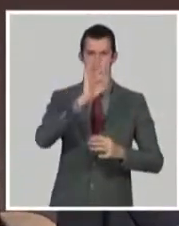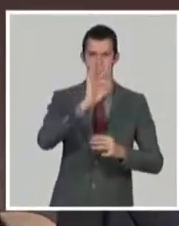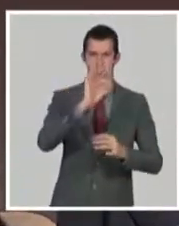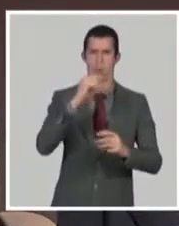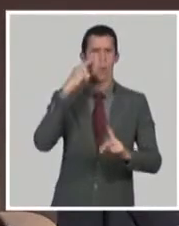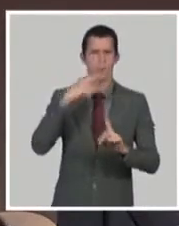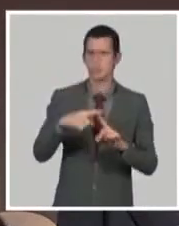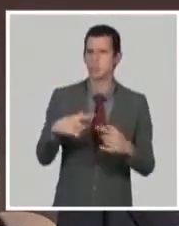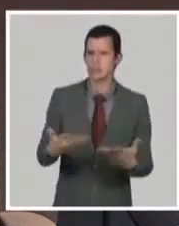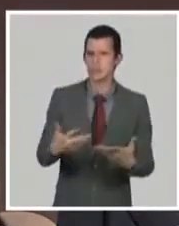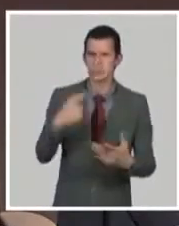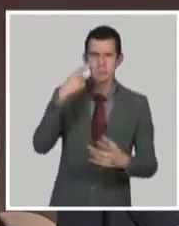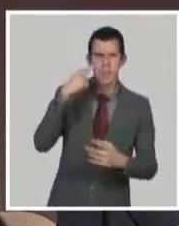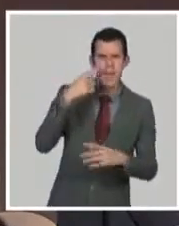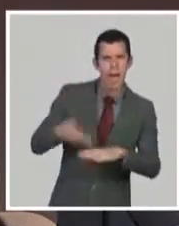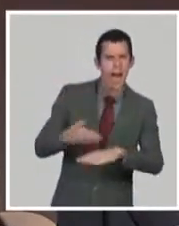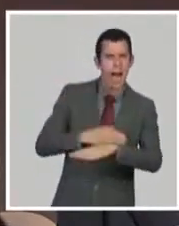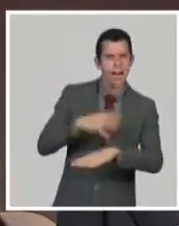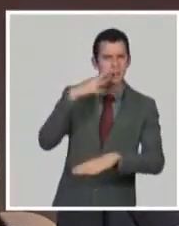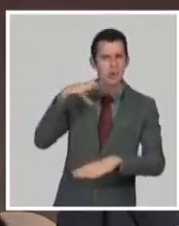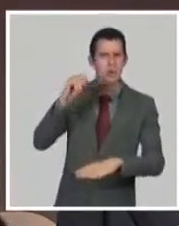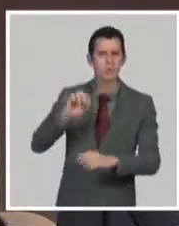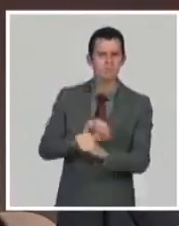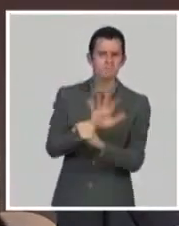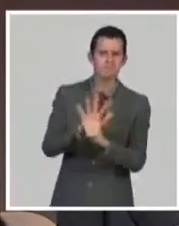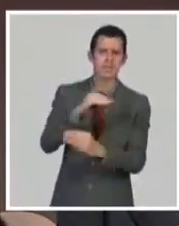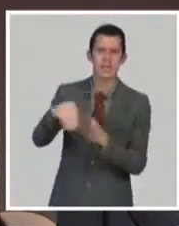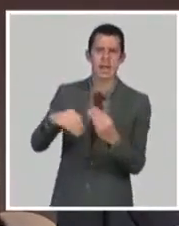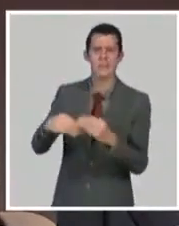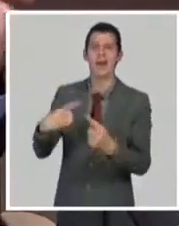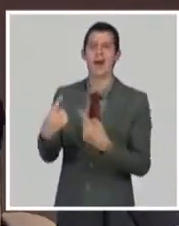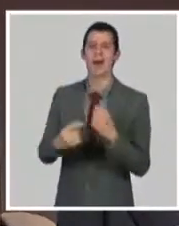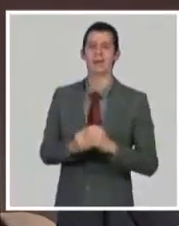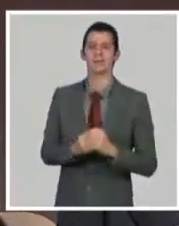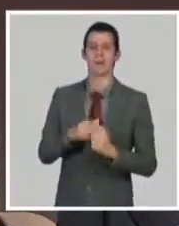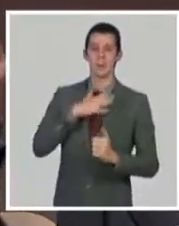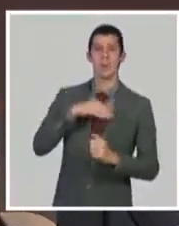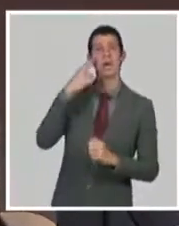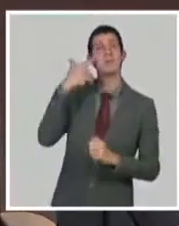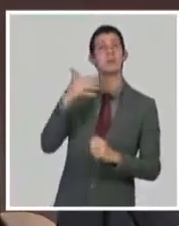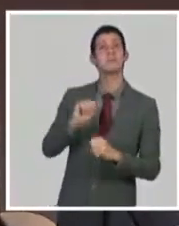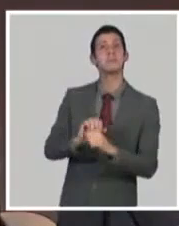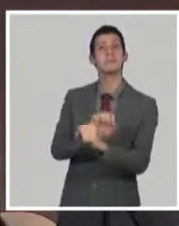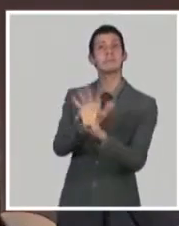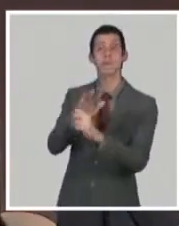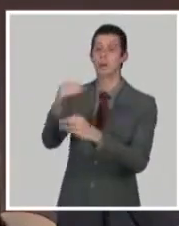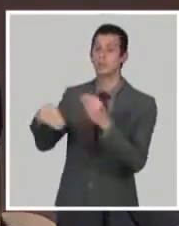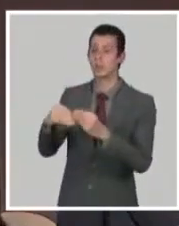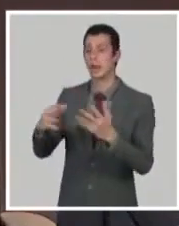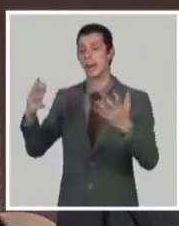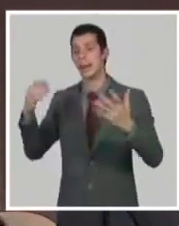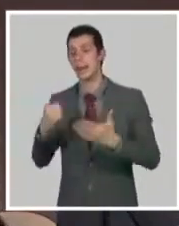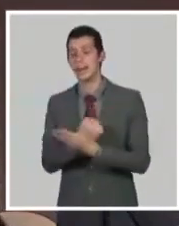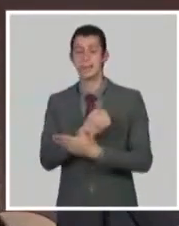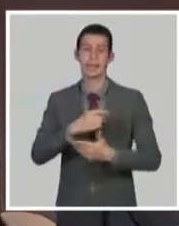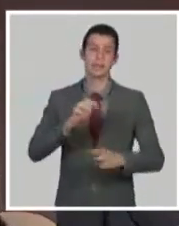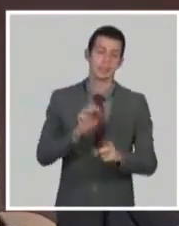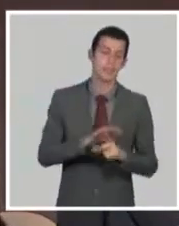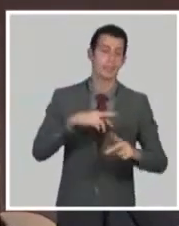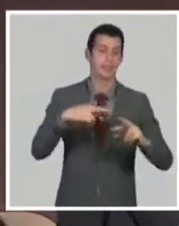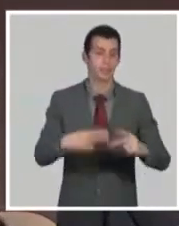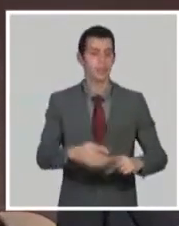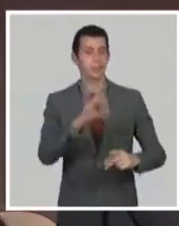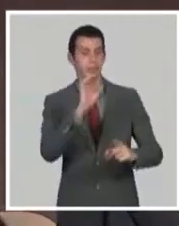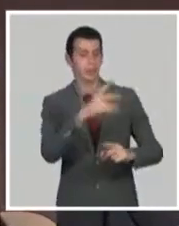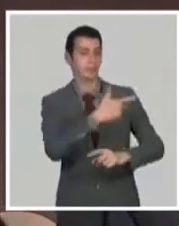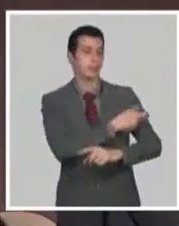ocurrir, donde ya no sea que disminuya la capacidad de neutralizar, sino que estos anticuerpos no sean capaces de neutralizar. Tendríamos que incorporarle otros antígenos a la vacuna